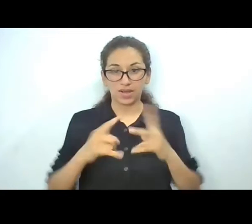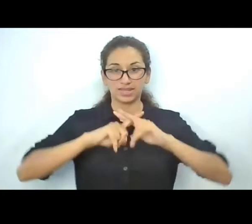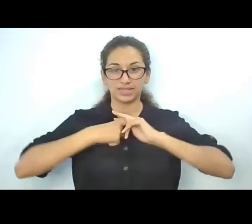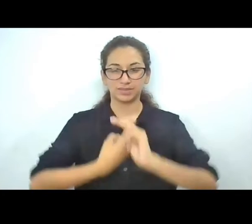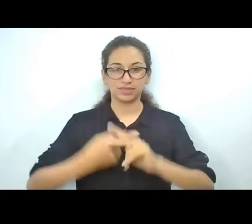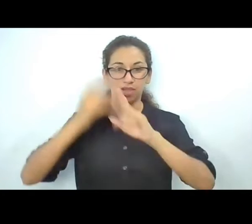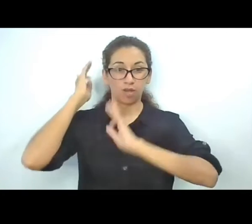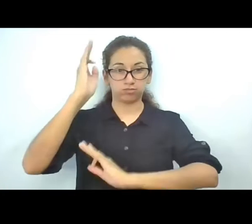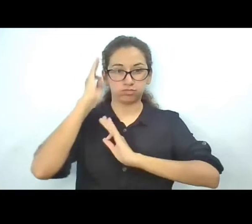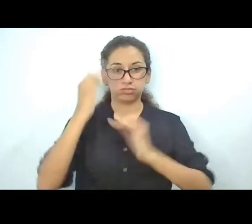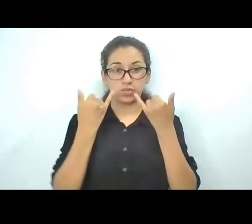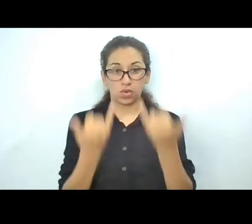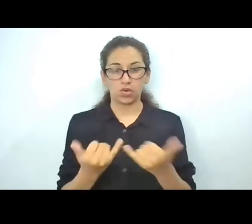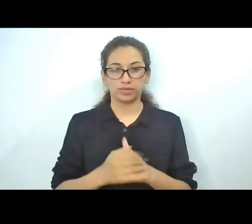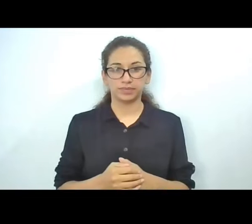charla de hoy, como ya